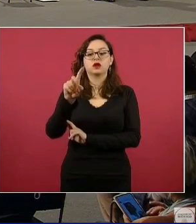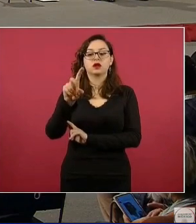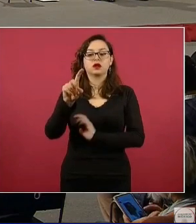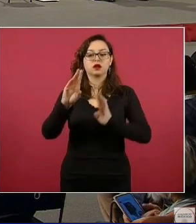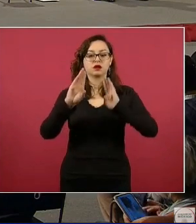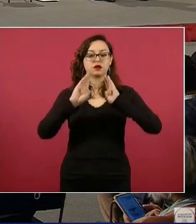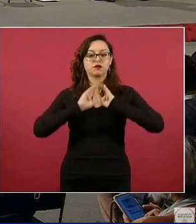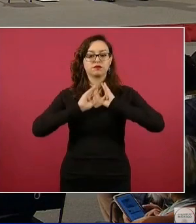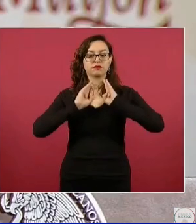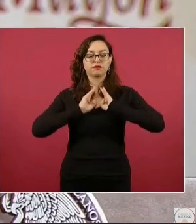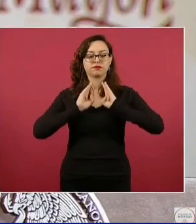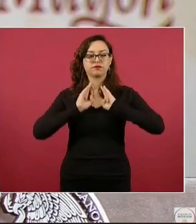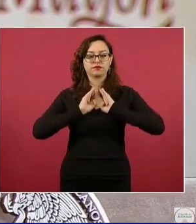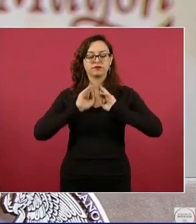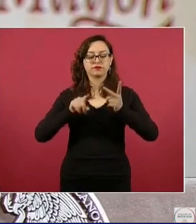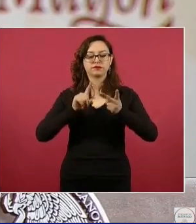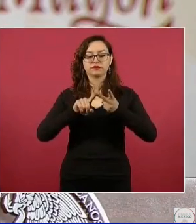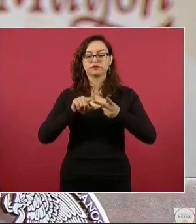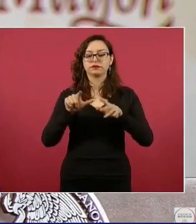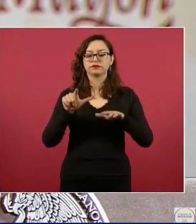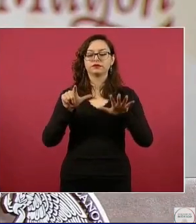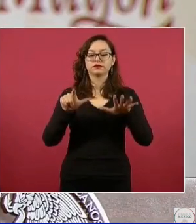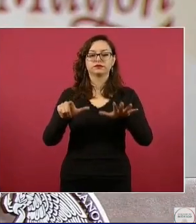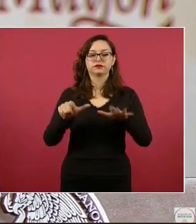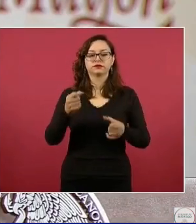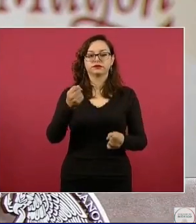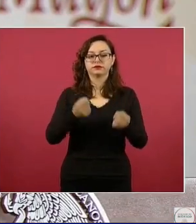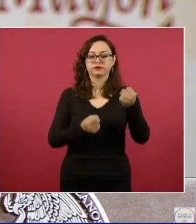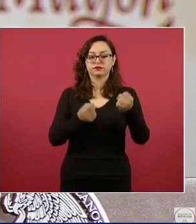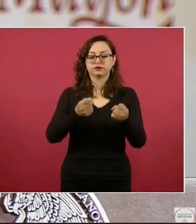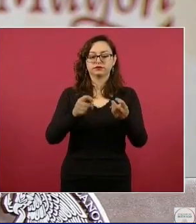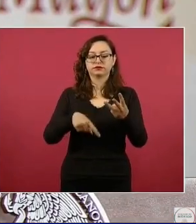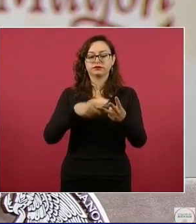elementos, 17 vehículos, 2